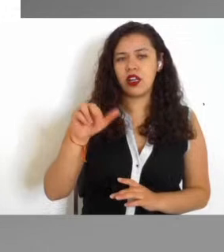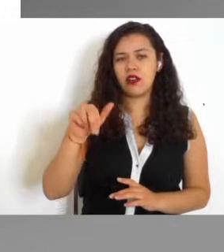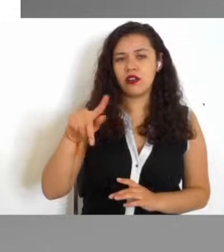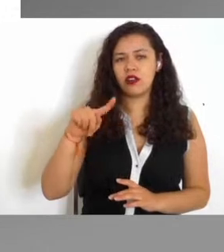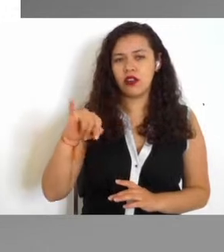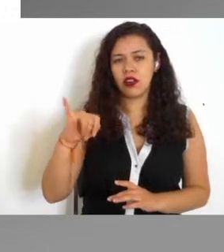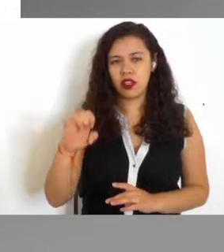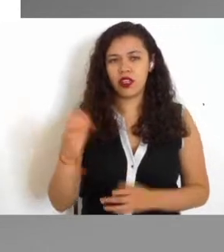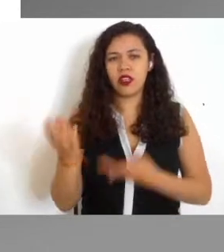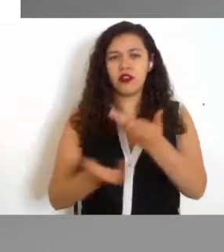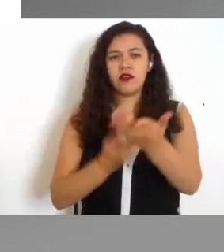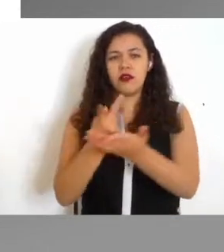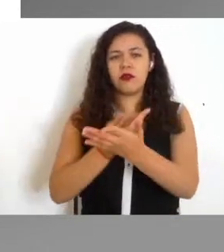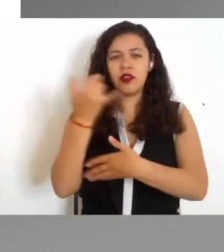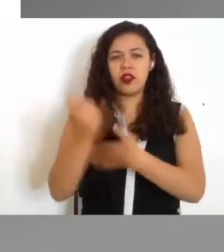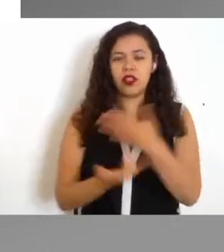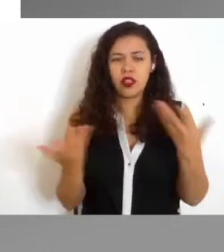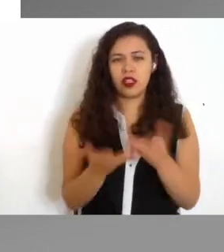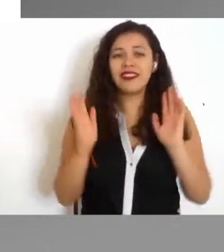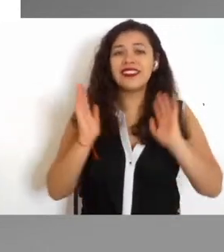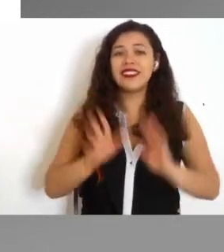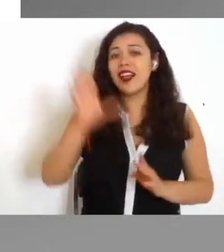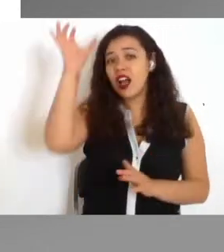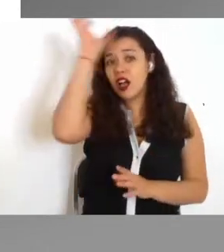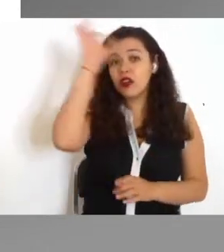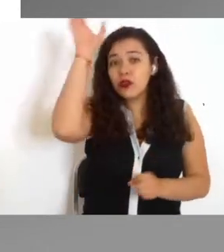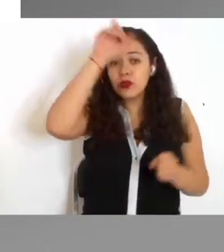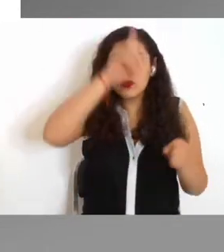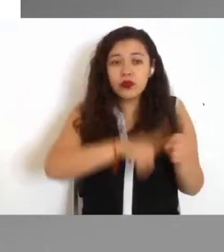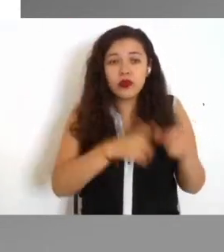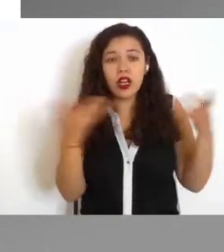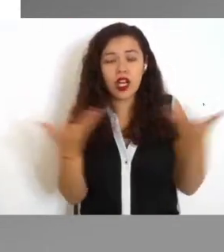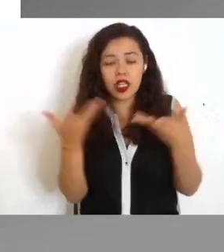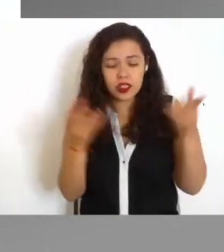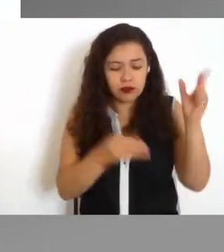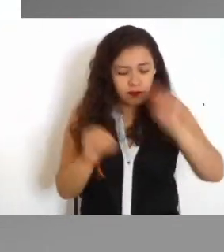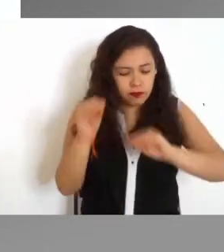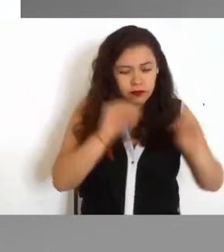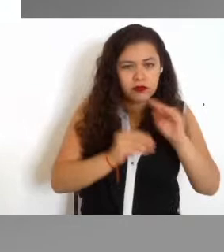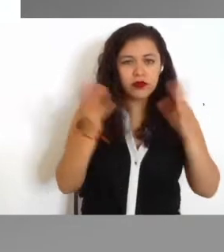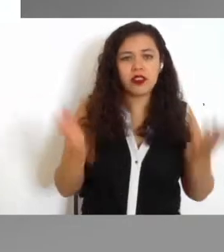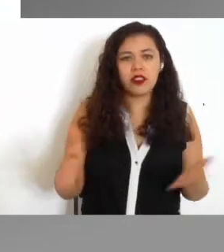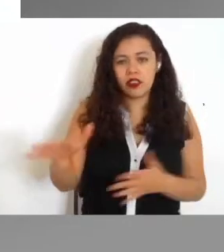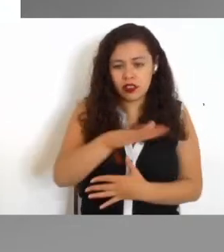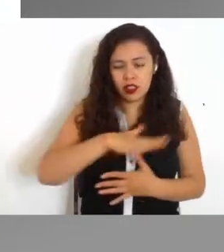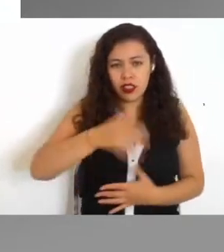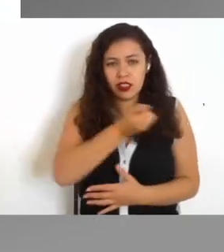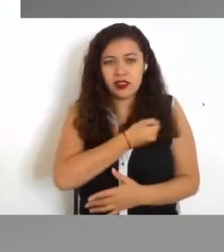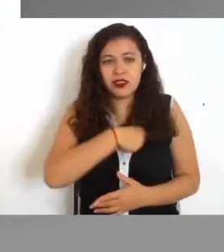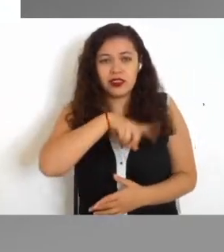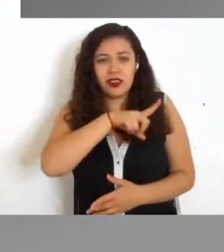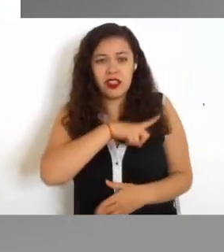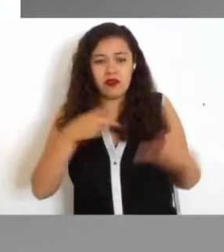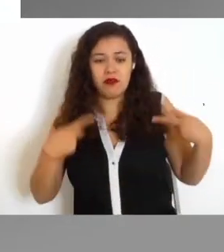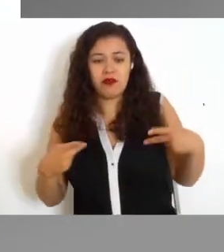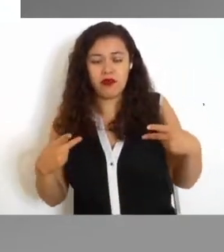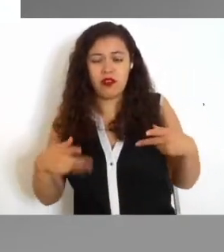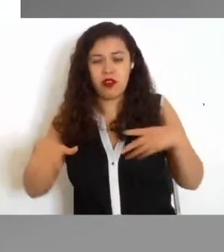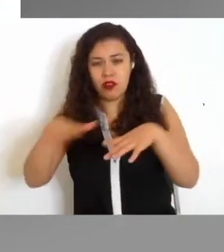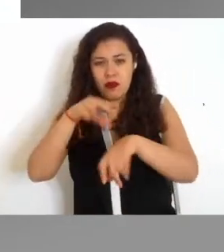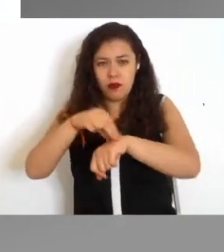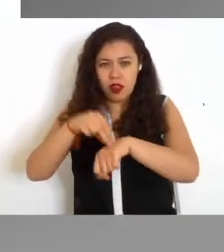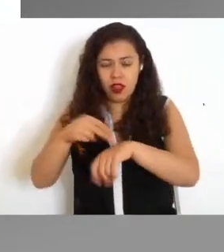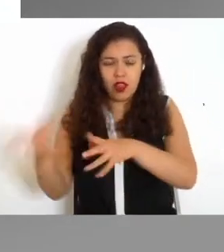ya queremos generar una cultura de cómo el sector salud se debe de acercar a la población con discapacidad.